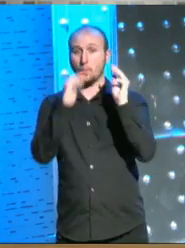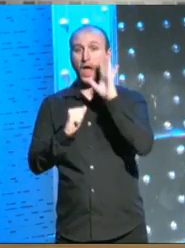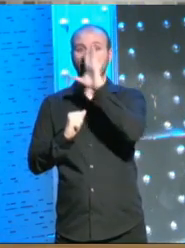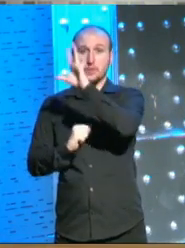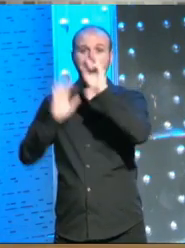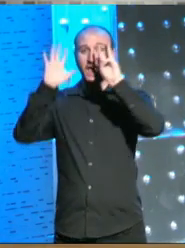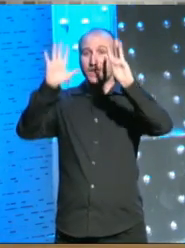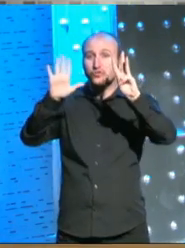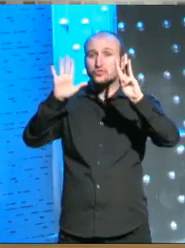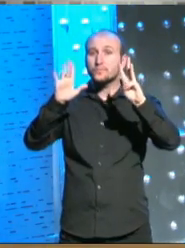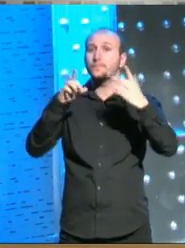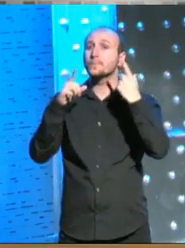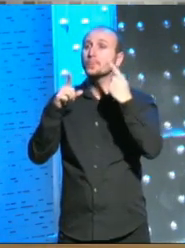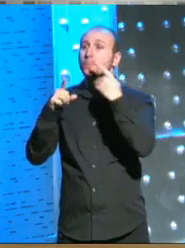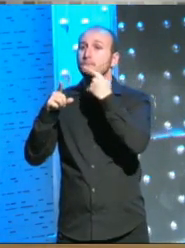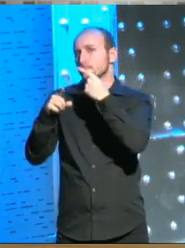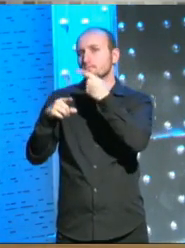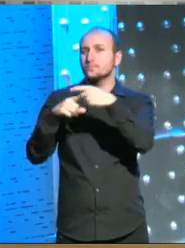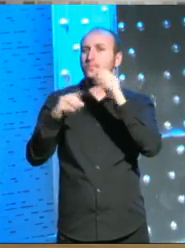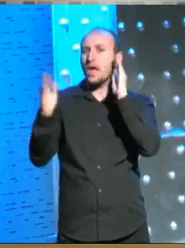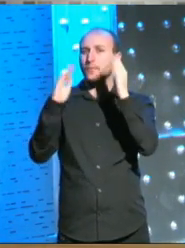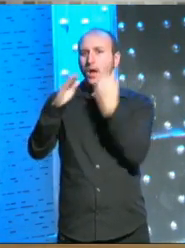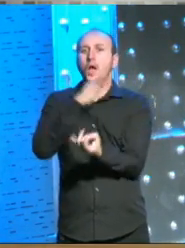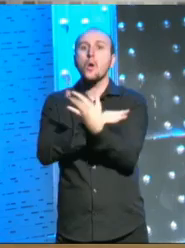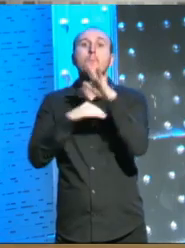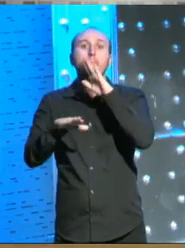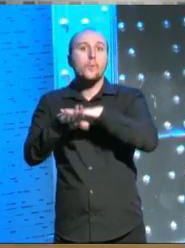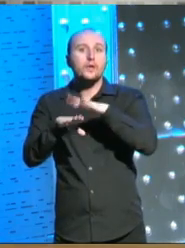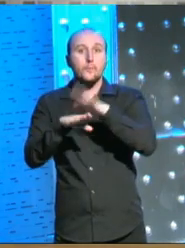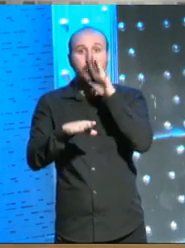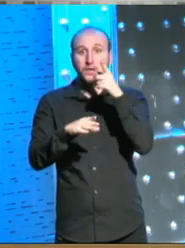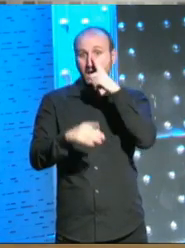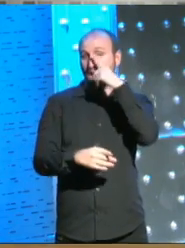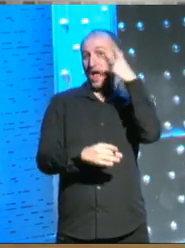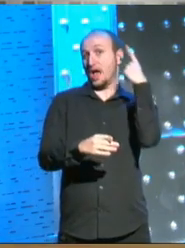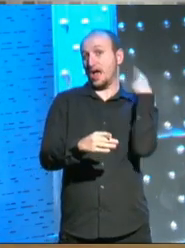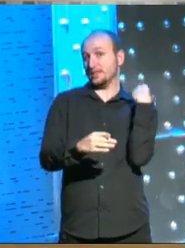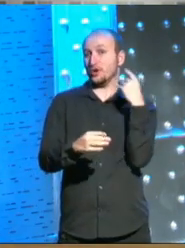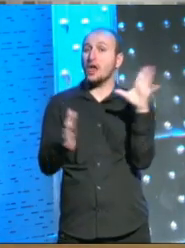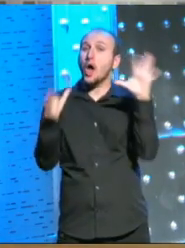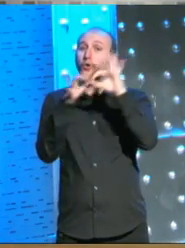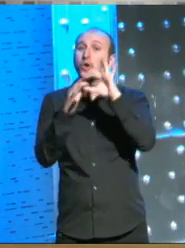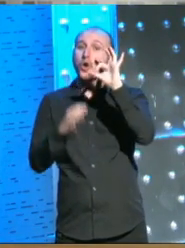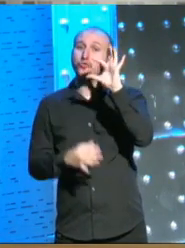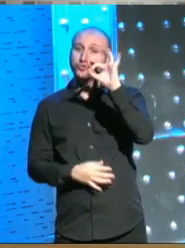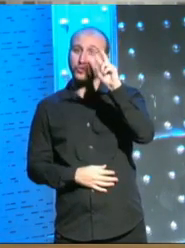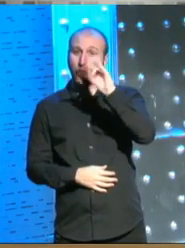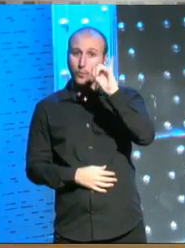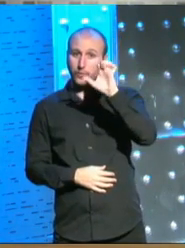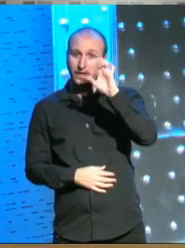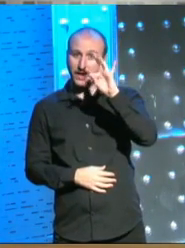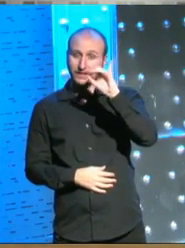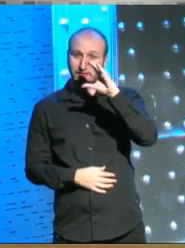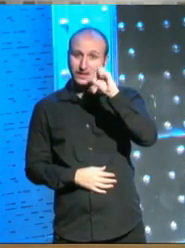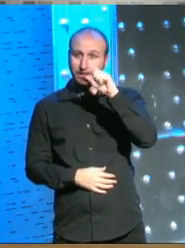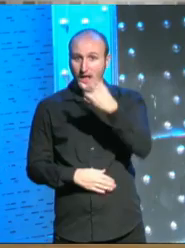qué se creó la NASA en el año 58? Porque el año anterior la Unión Soviética ha hecho el primer Sputnik que ha